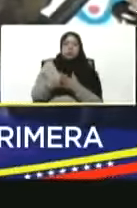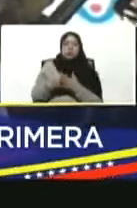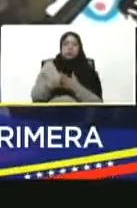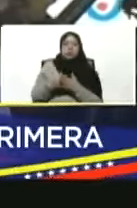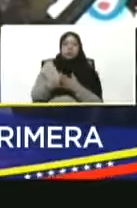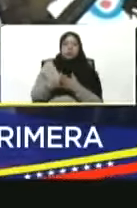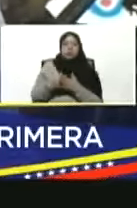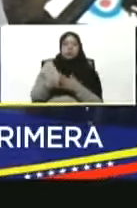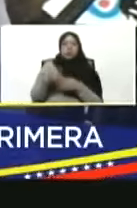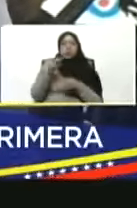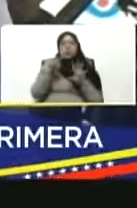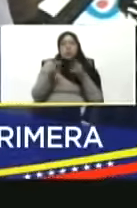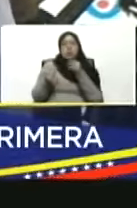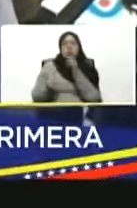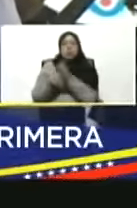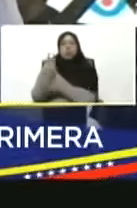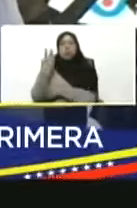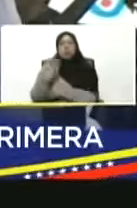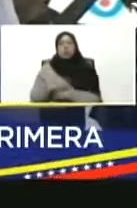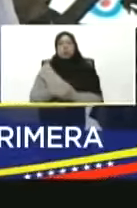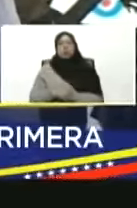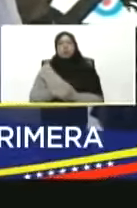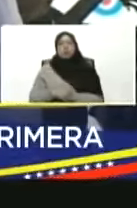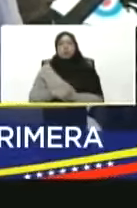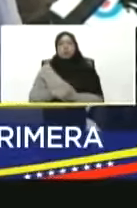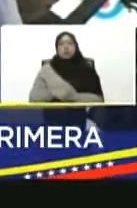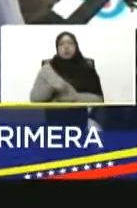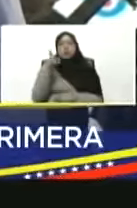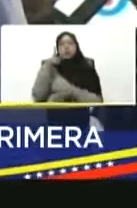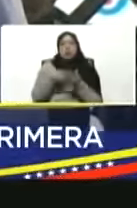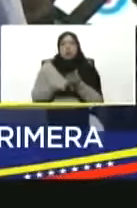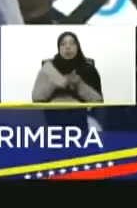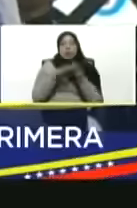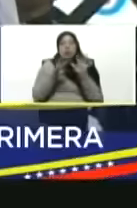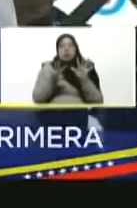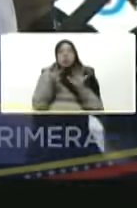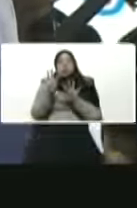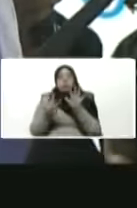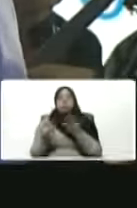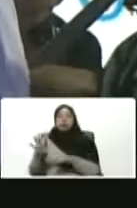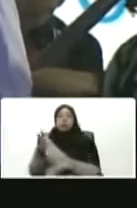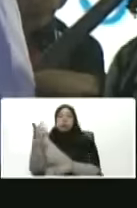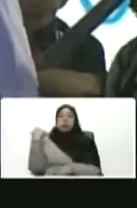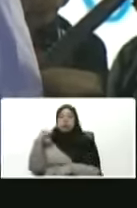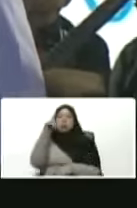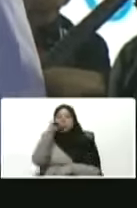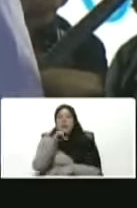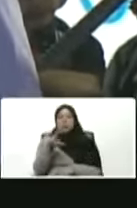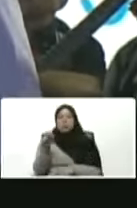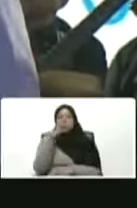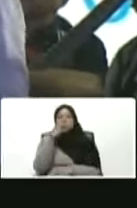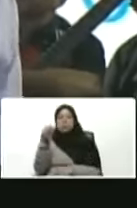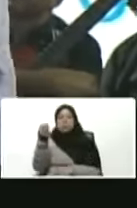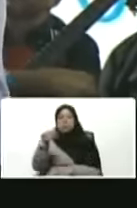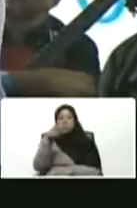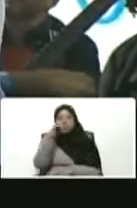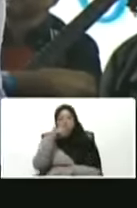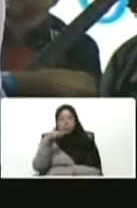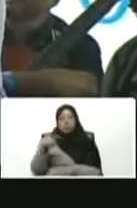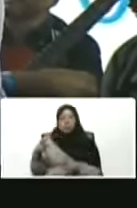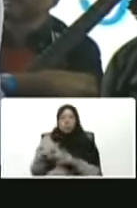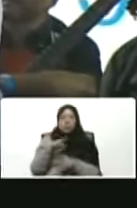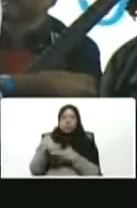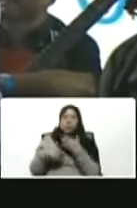y un 7 de mayo del año 94, hace 30 años, por aquí entró